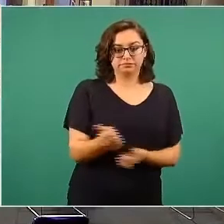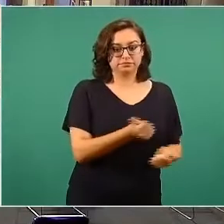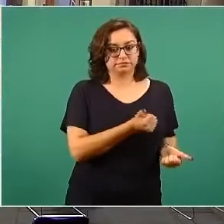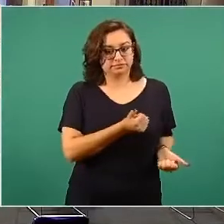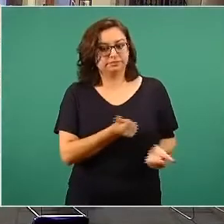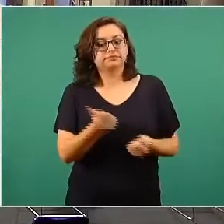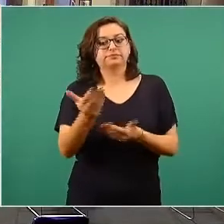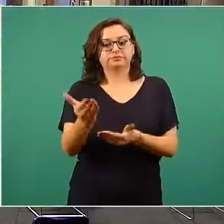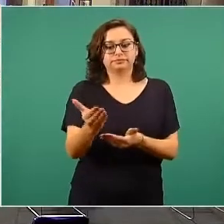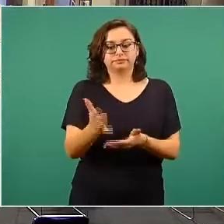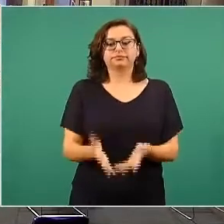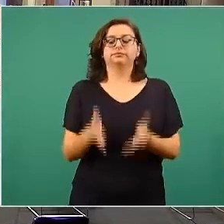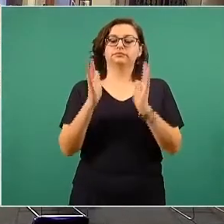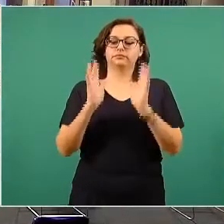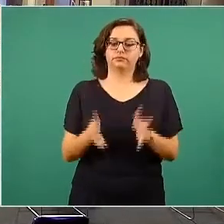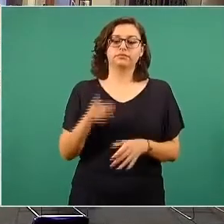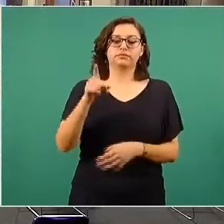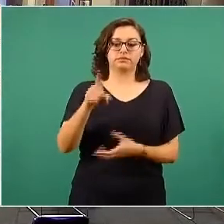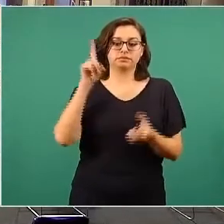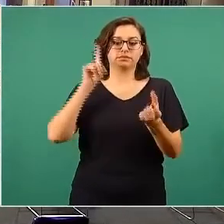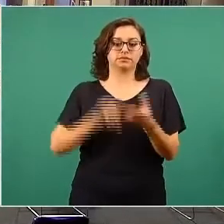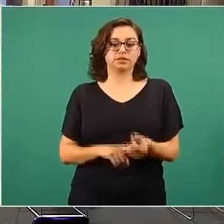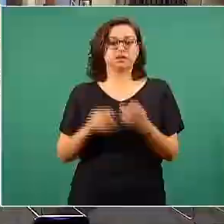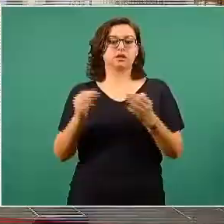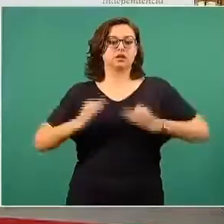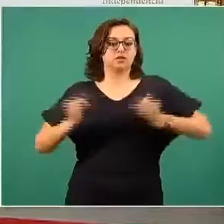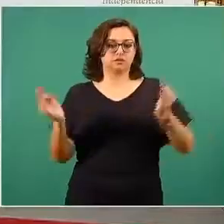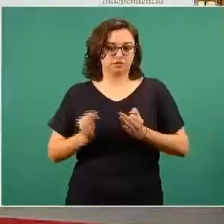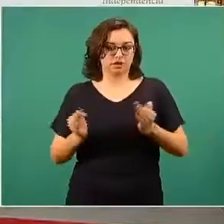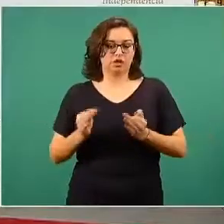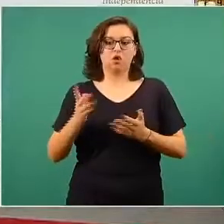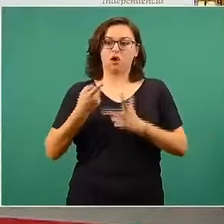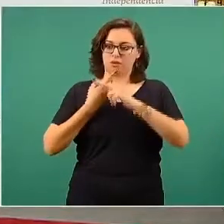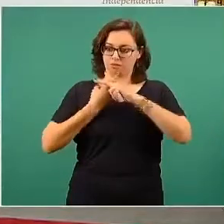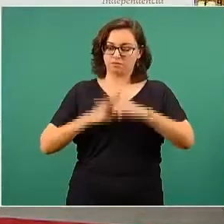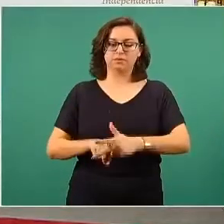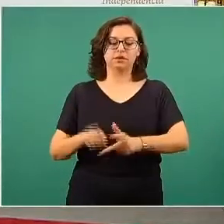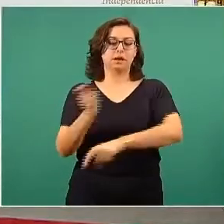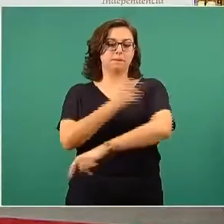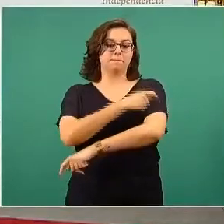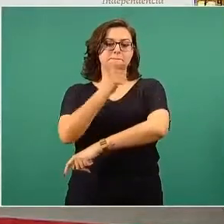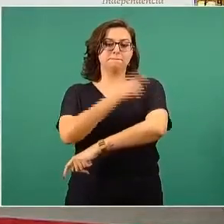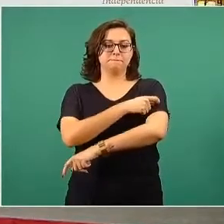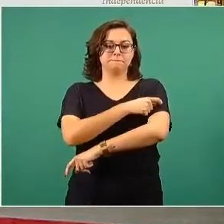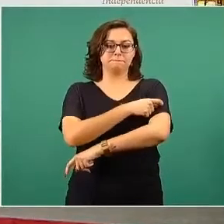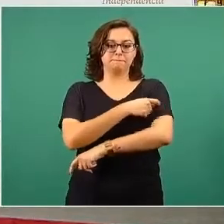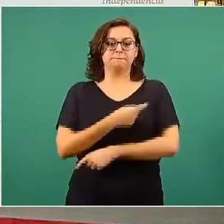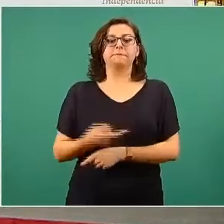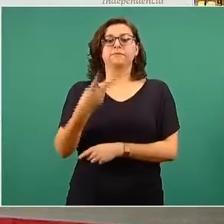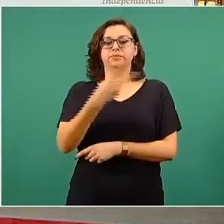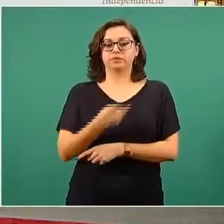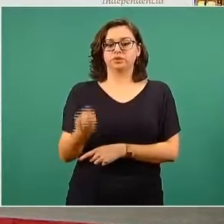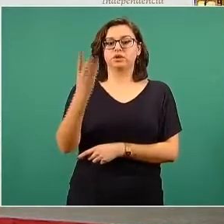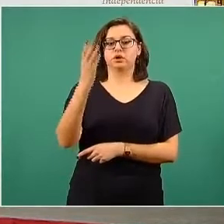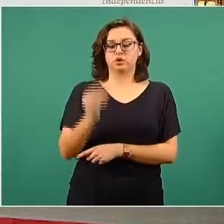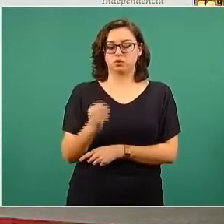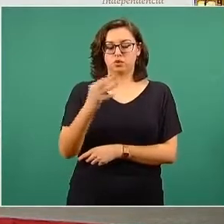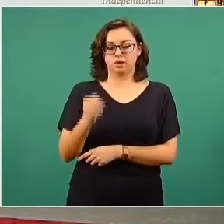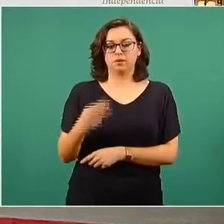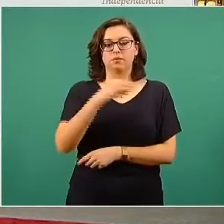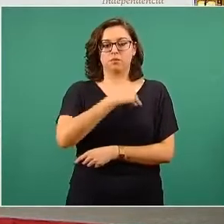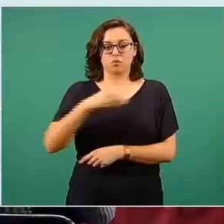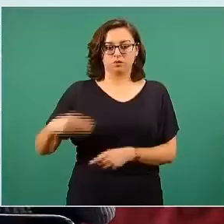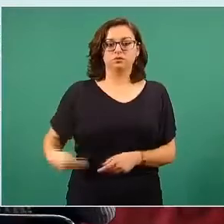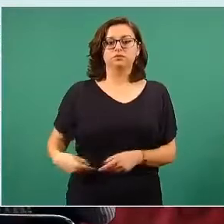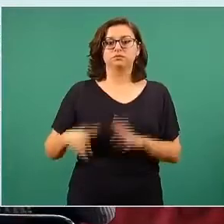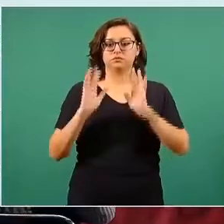los refrigeradores y ultracongeladores de las locaciones, lista para empezar a vacunarse en 209 municipios.